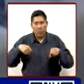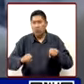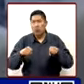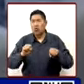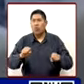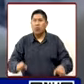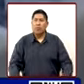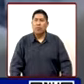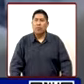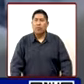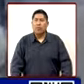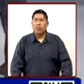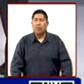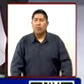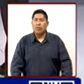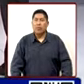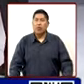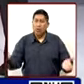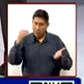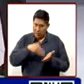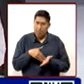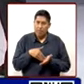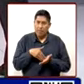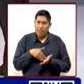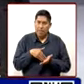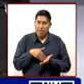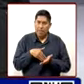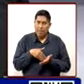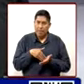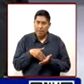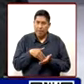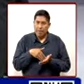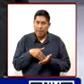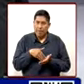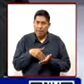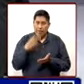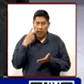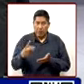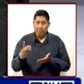motocicleta. Una vez más, ahí se los ve.